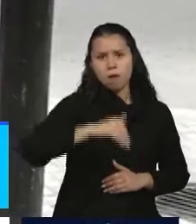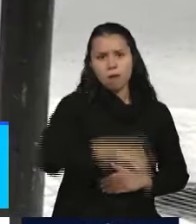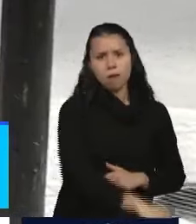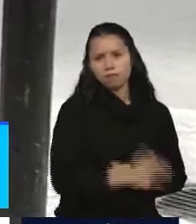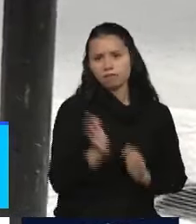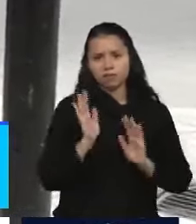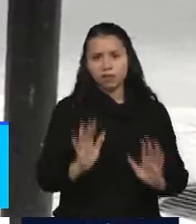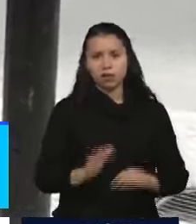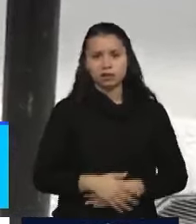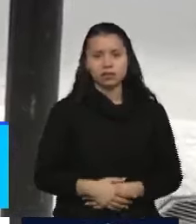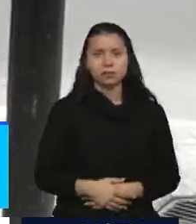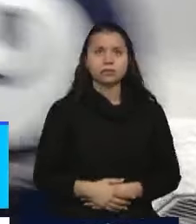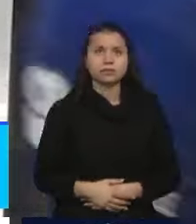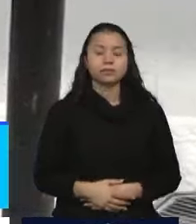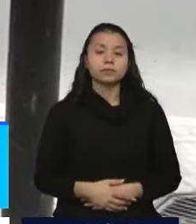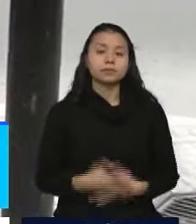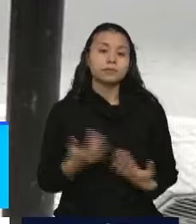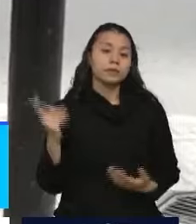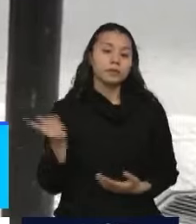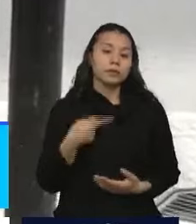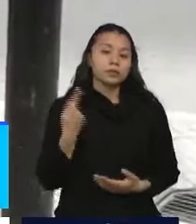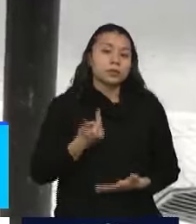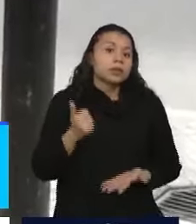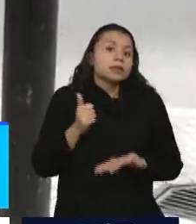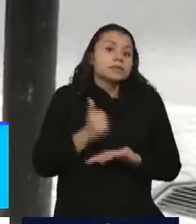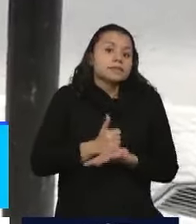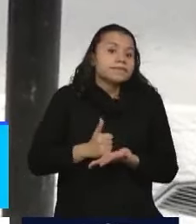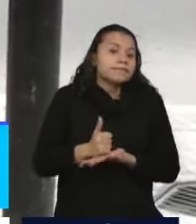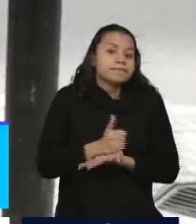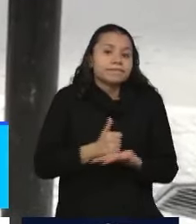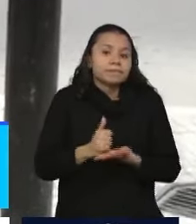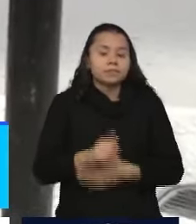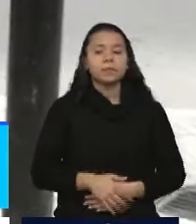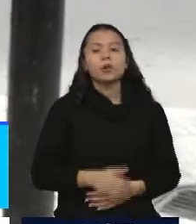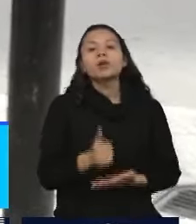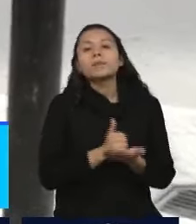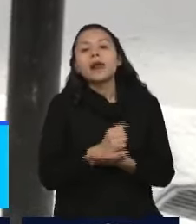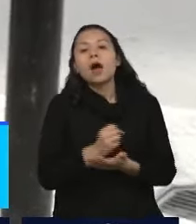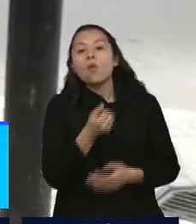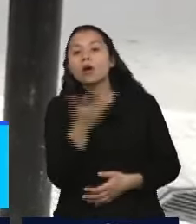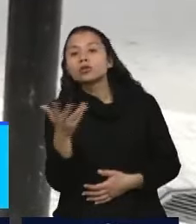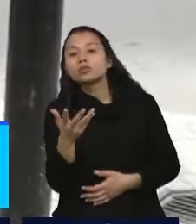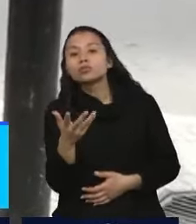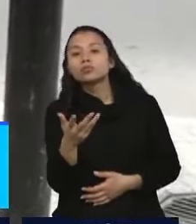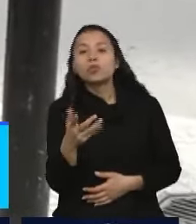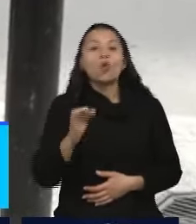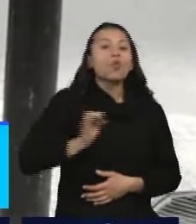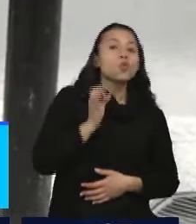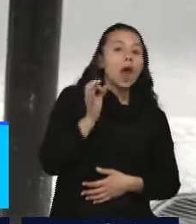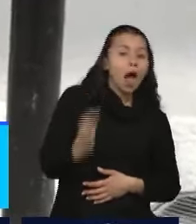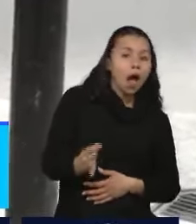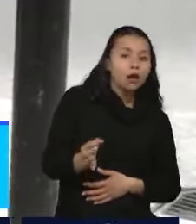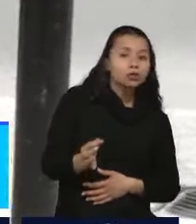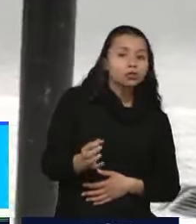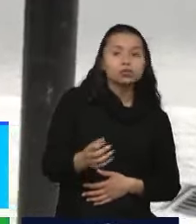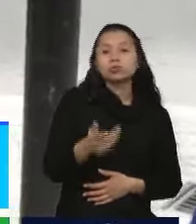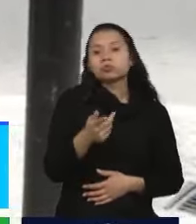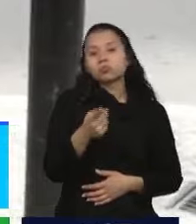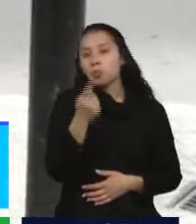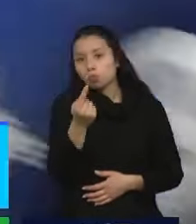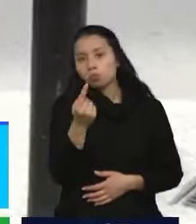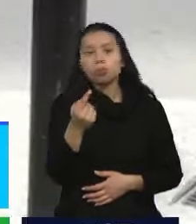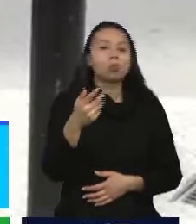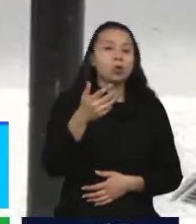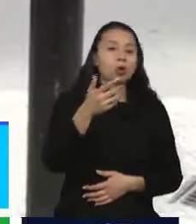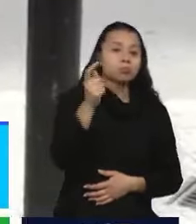hay que esperar, a ver qué pasa. Bueno, me dice, hay que esperar. ¿Cuánto más se puede esperar? ¿Un año, 9 meses, 6 meses? ¿Cuántas fichas más le damos